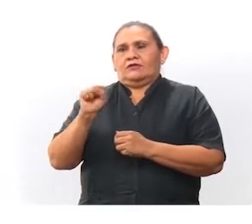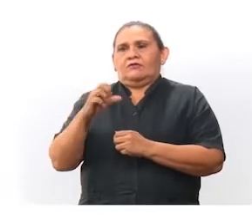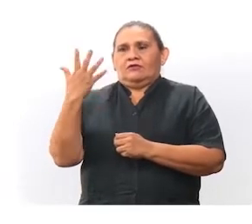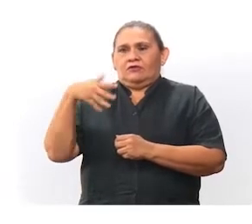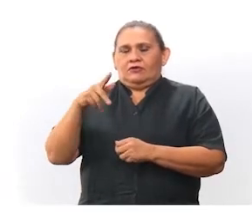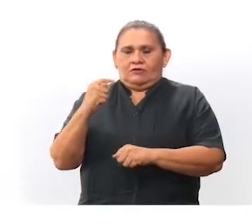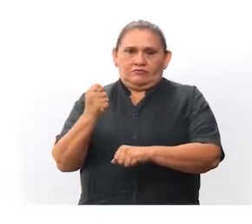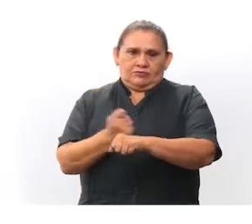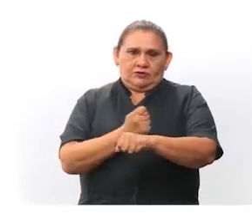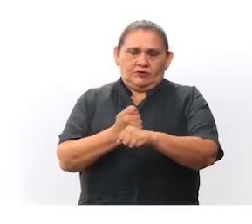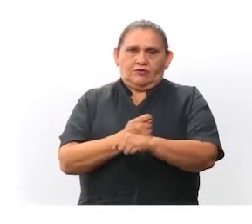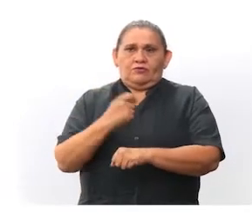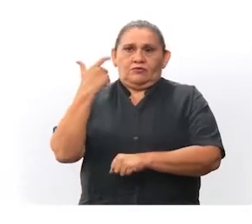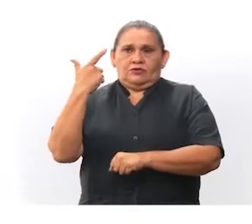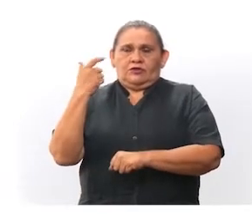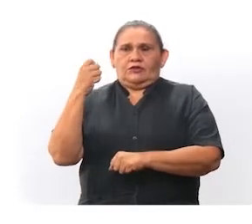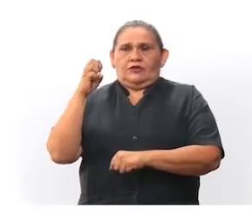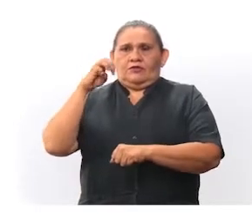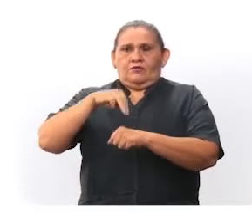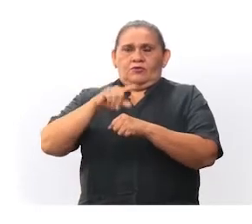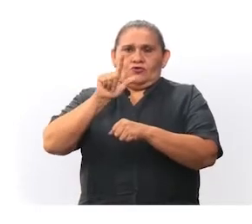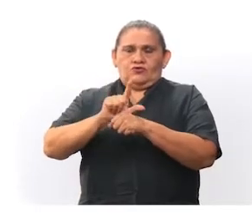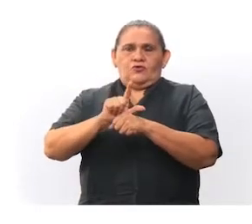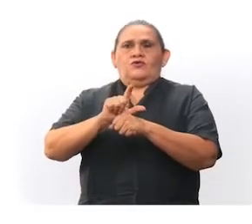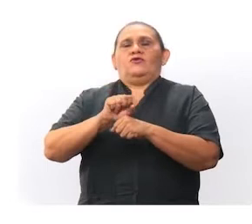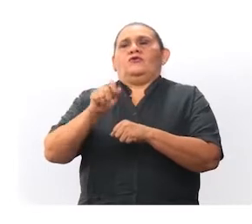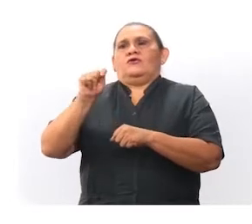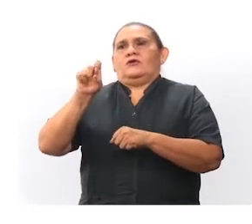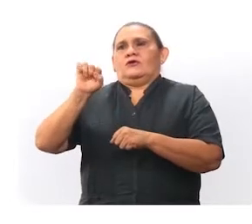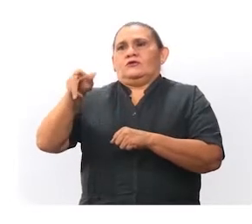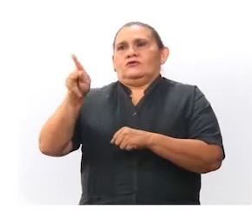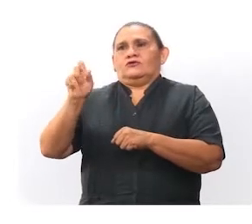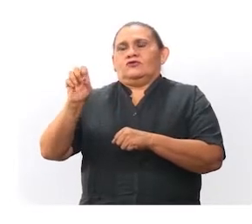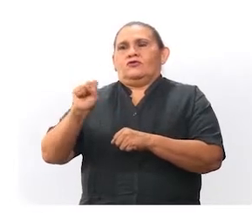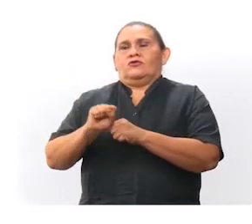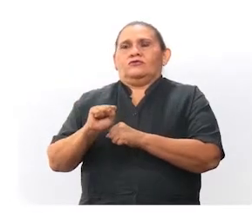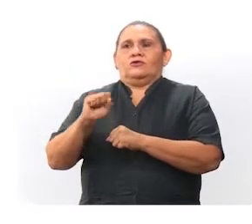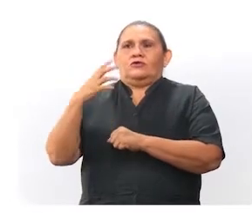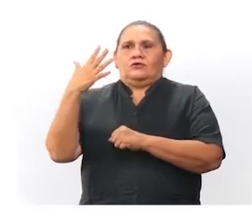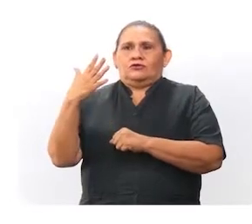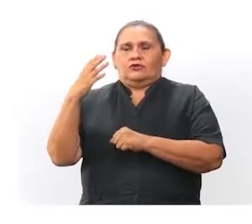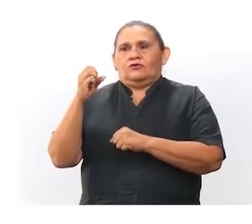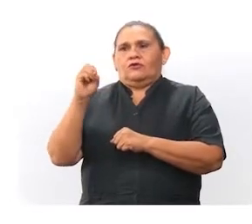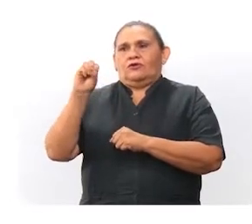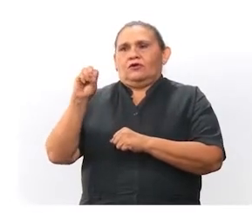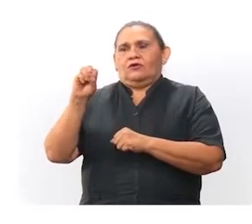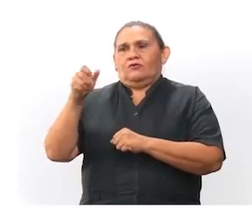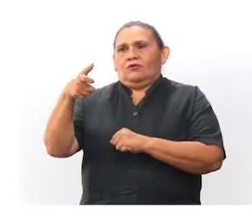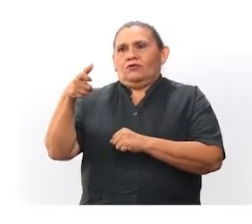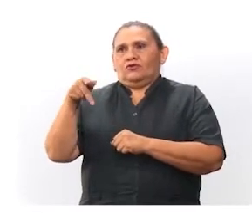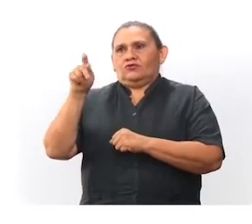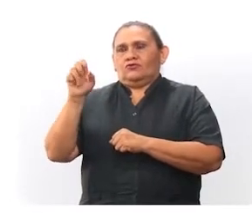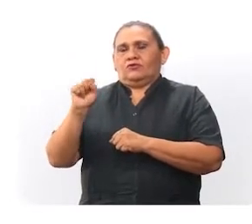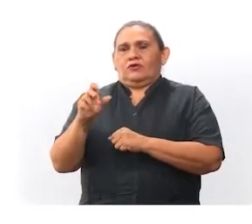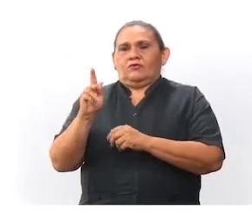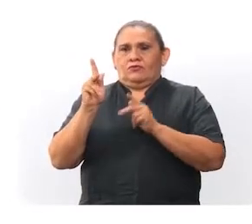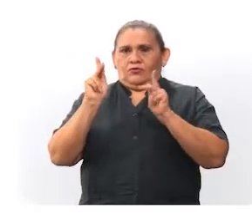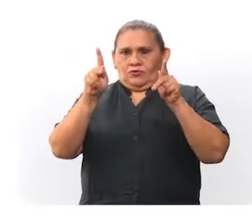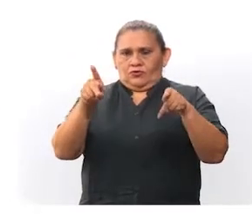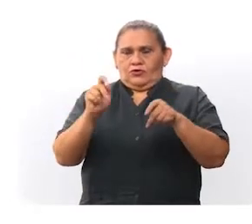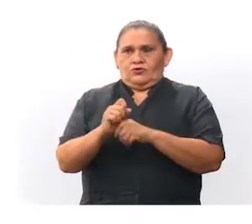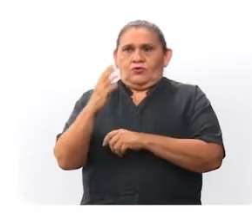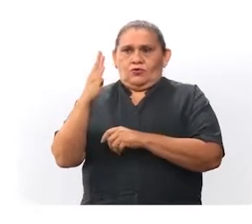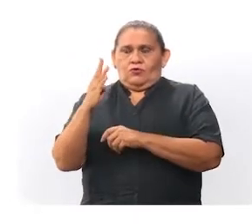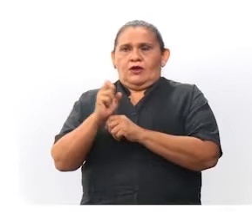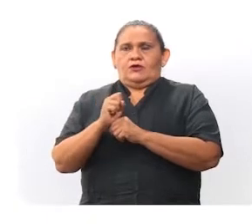Ticul, 7 en Motul, Tixcocop y Humán, 6 en Maxcanú y Tecash, 5 en Oscuscap y Progreso, 4 en Guayma y